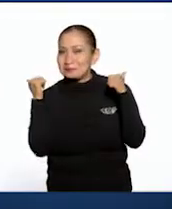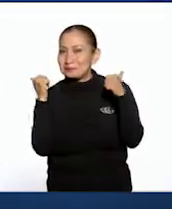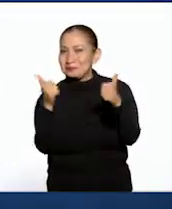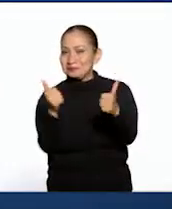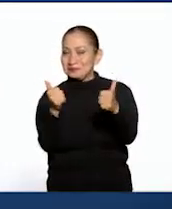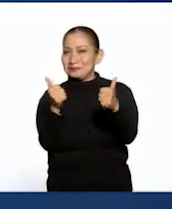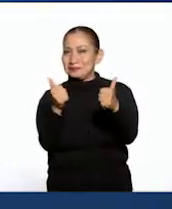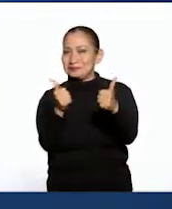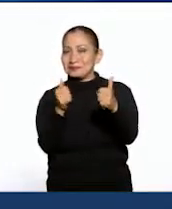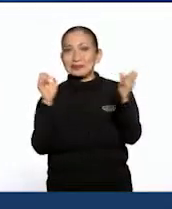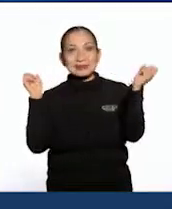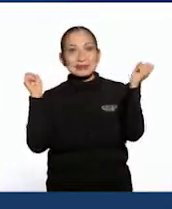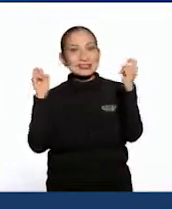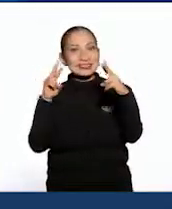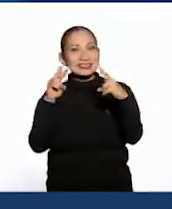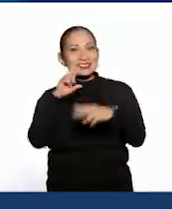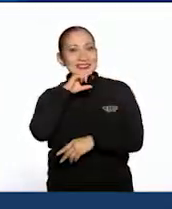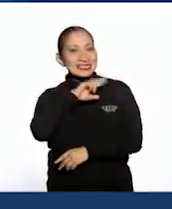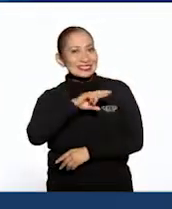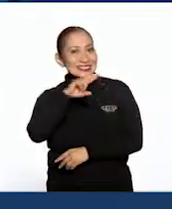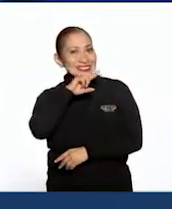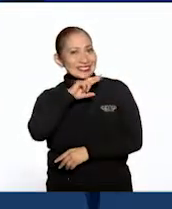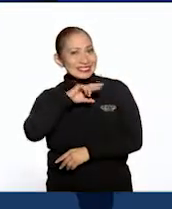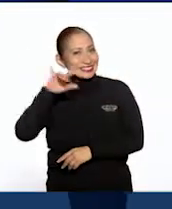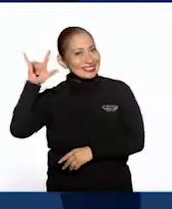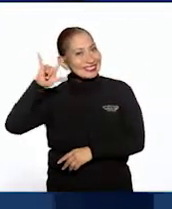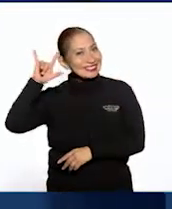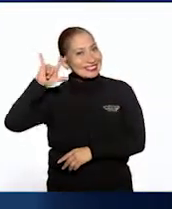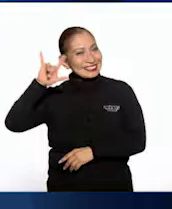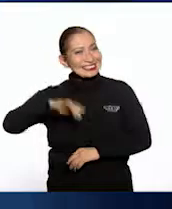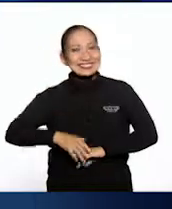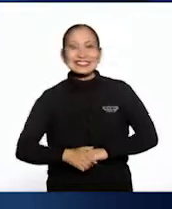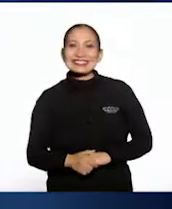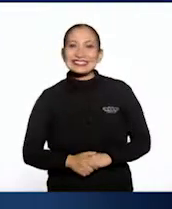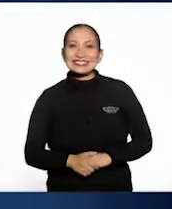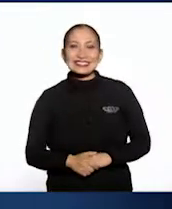¡Muy bien! ¡Nos vemos pronto!